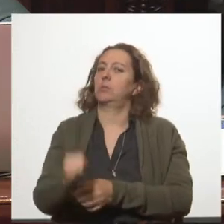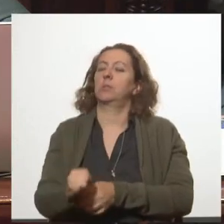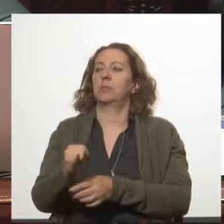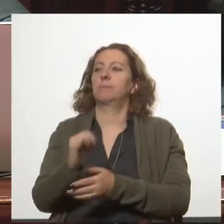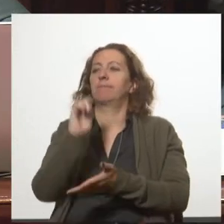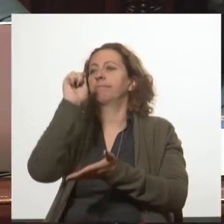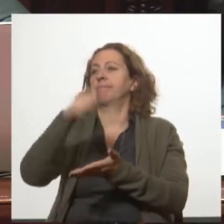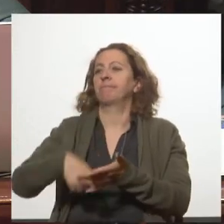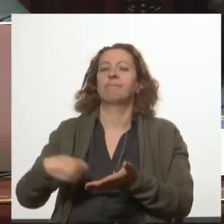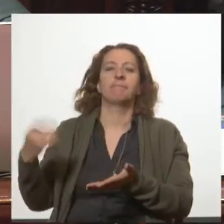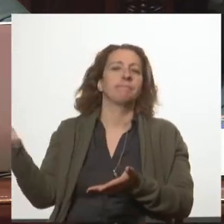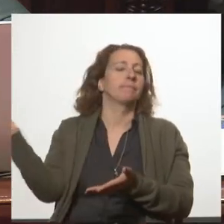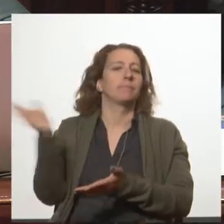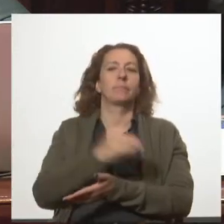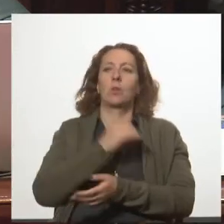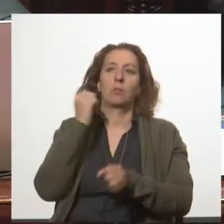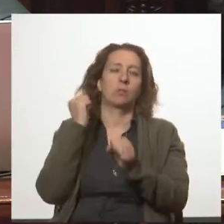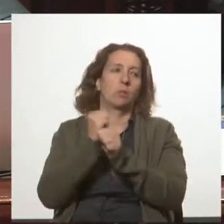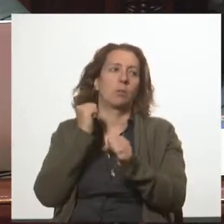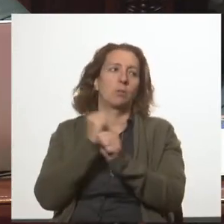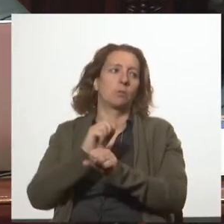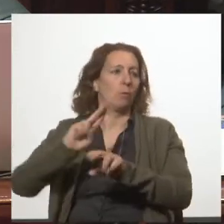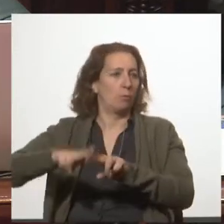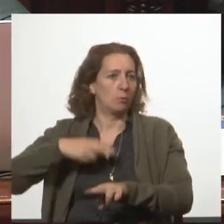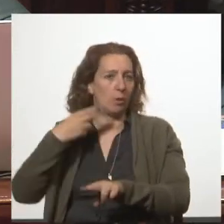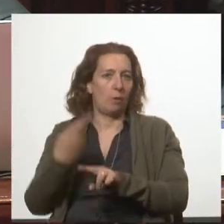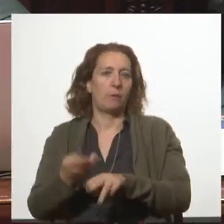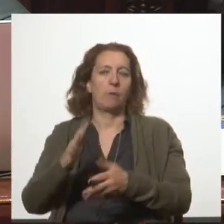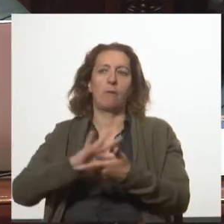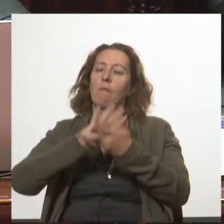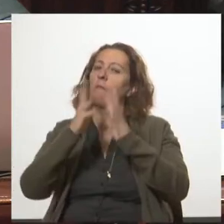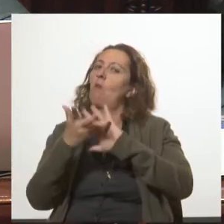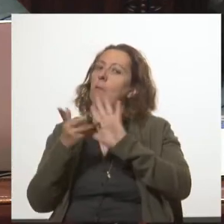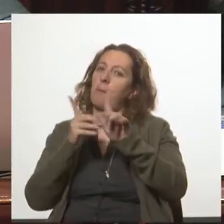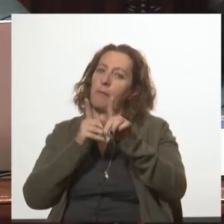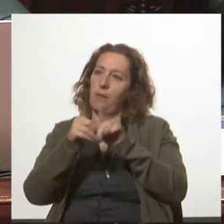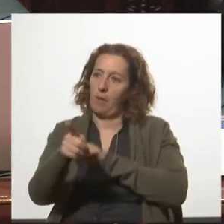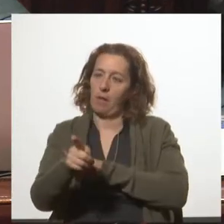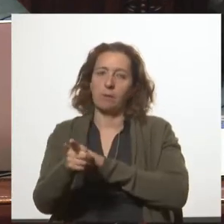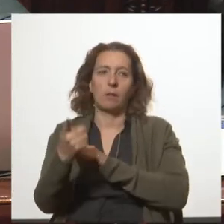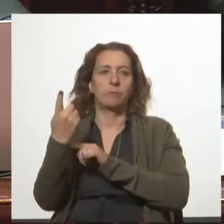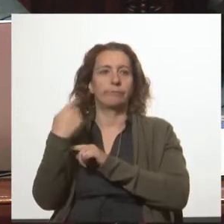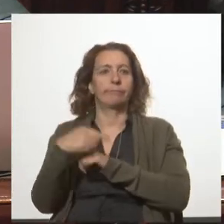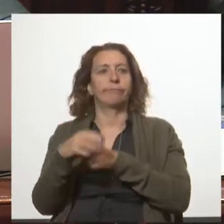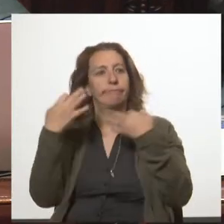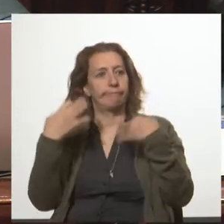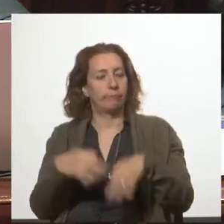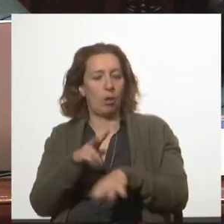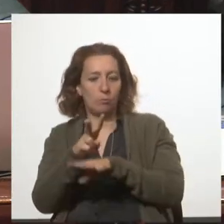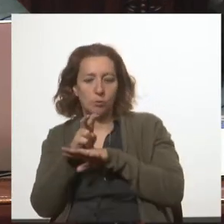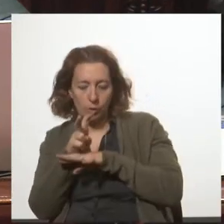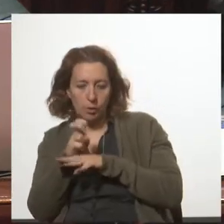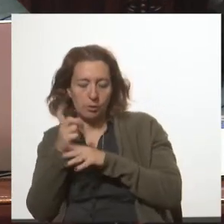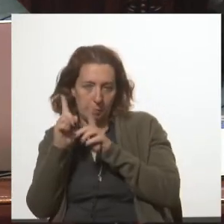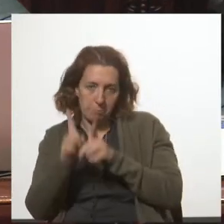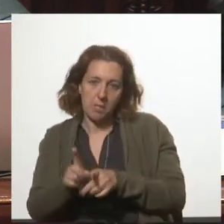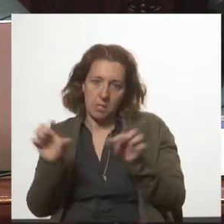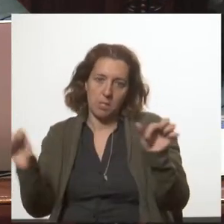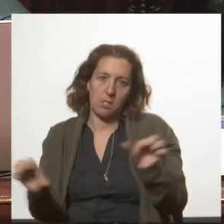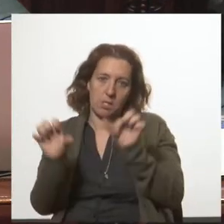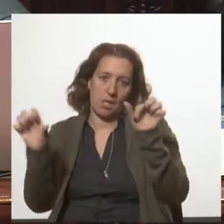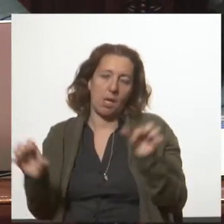estos trabajos nuevamente en forma directa cuando normalmente en las auditorías y consultorías también se hacen publicitación